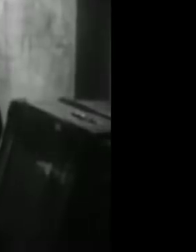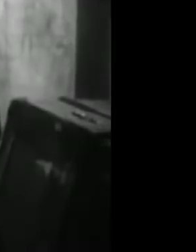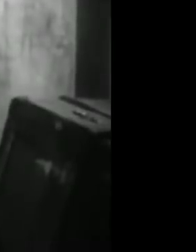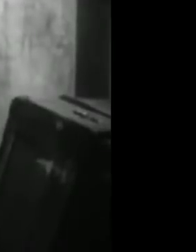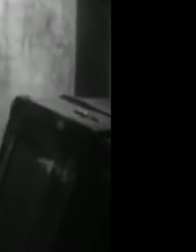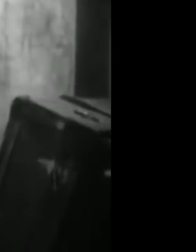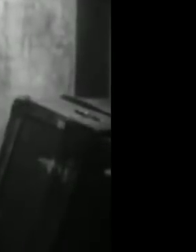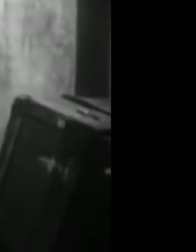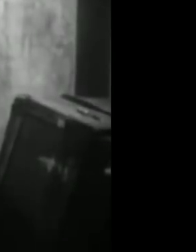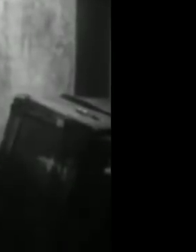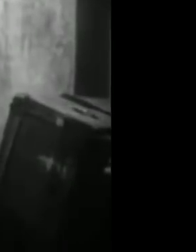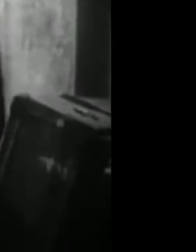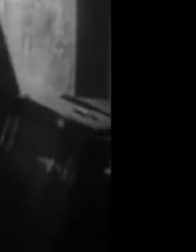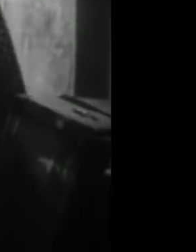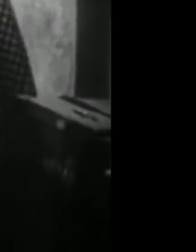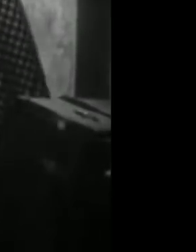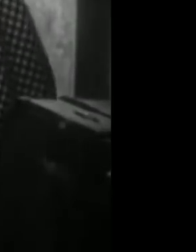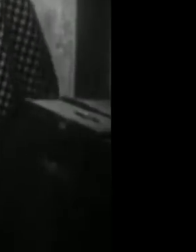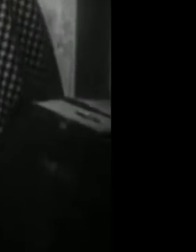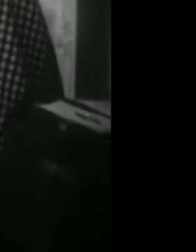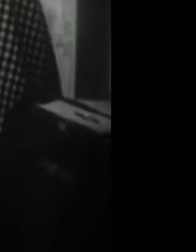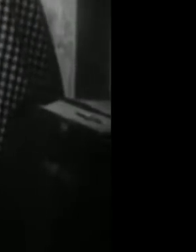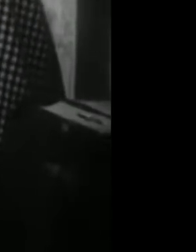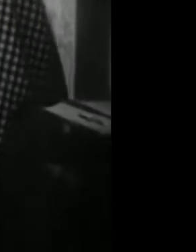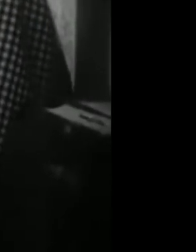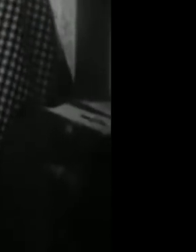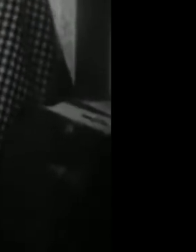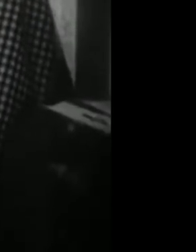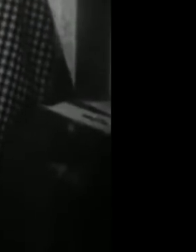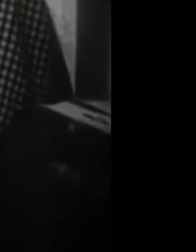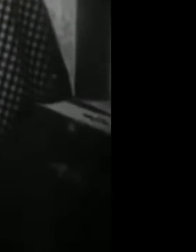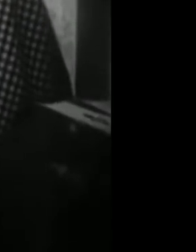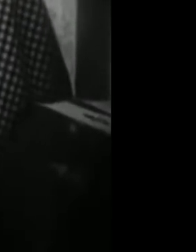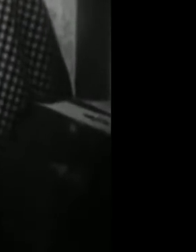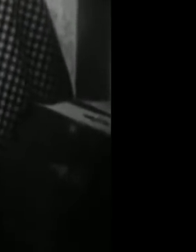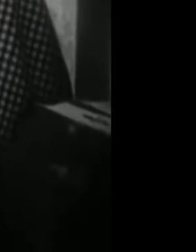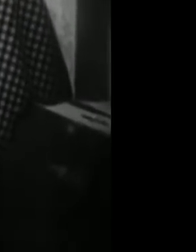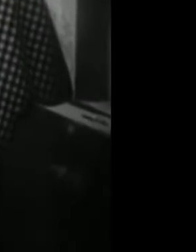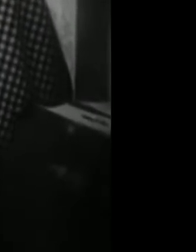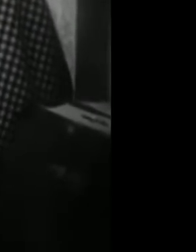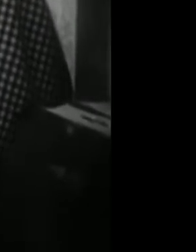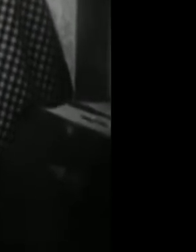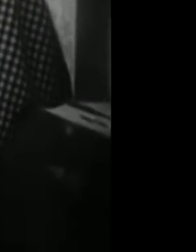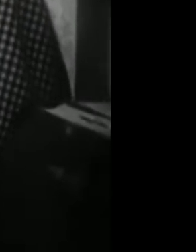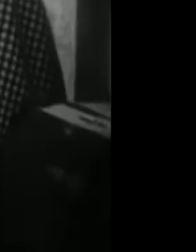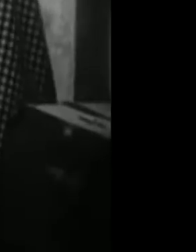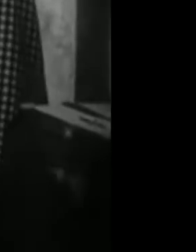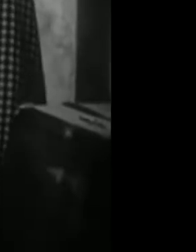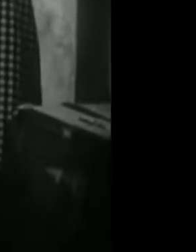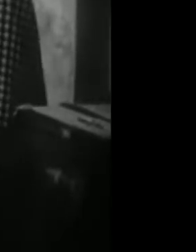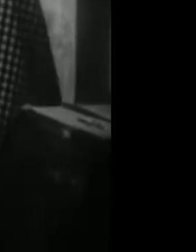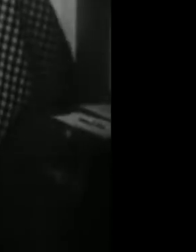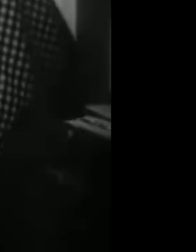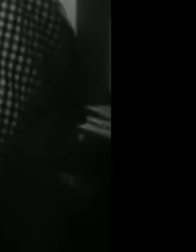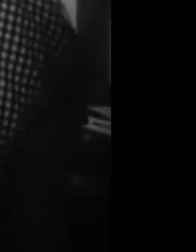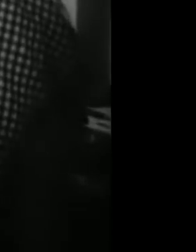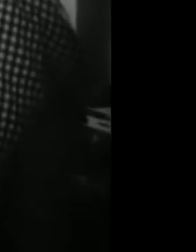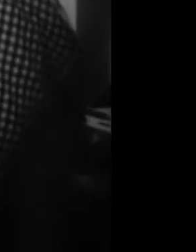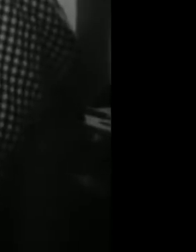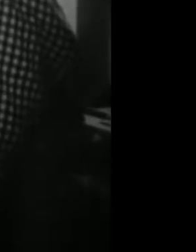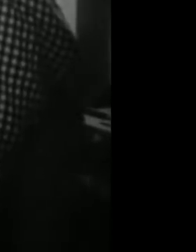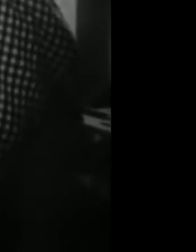gran Sócrates, cualquier cobija es corongo abriéndole bocamanga. ¡Qué dicharachos tan pintorescos se le ocurre!